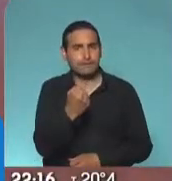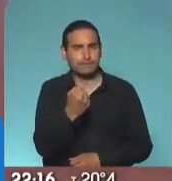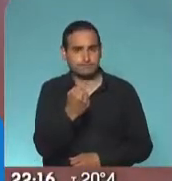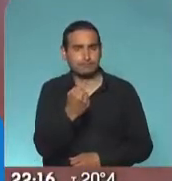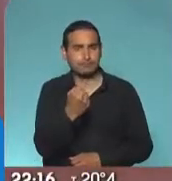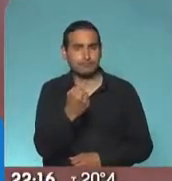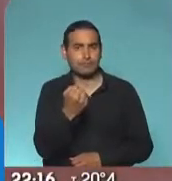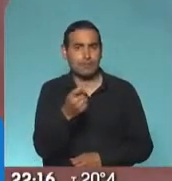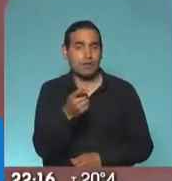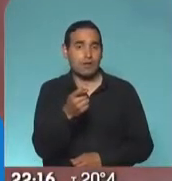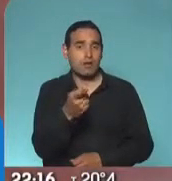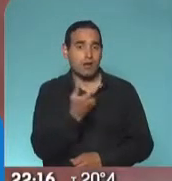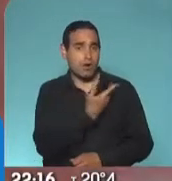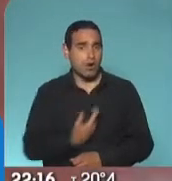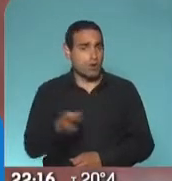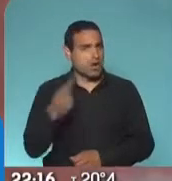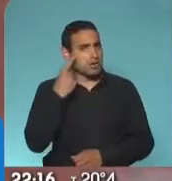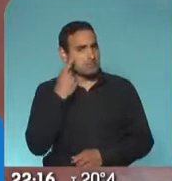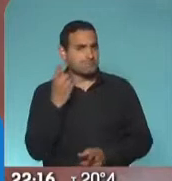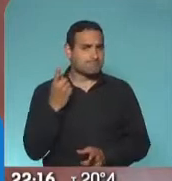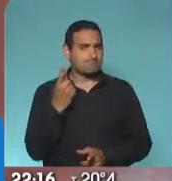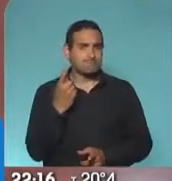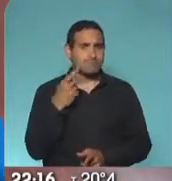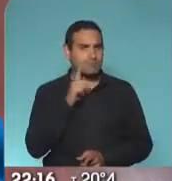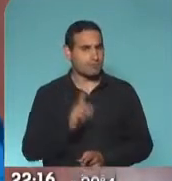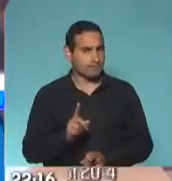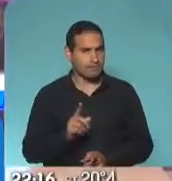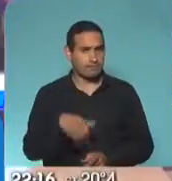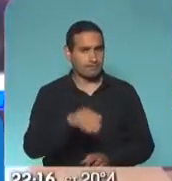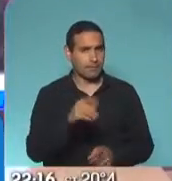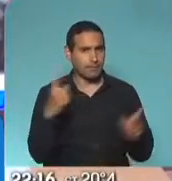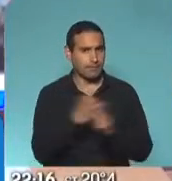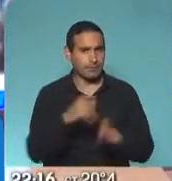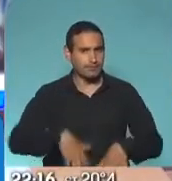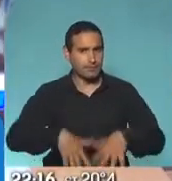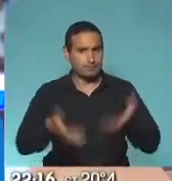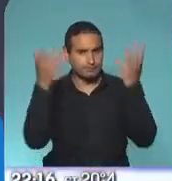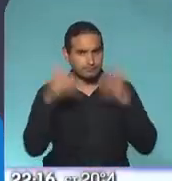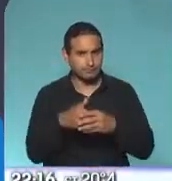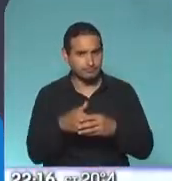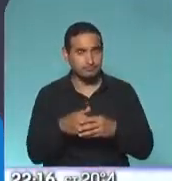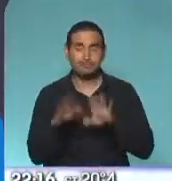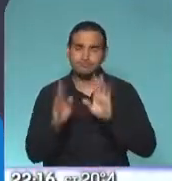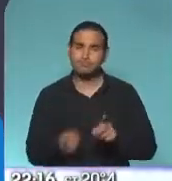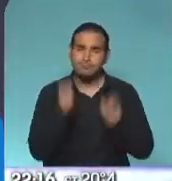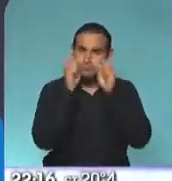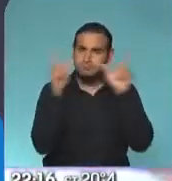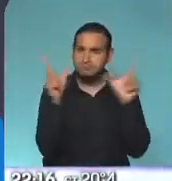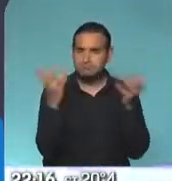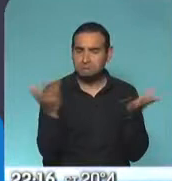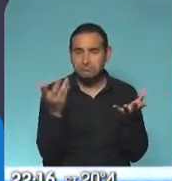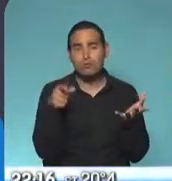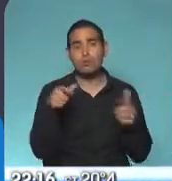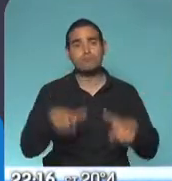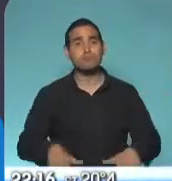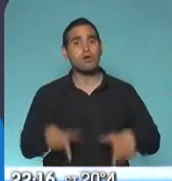lo que las propias autoridades habían supuesto que podrían tener. Bueno, es que también causa sorpresa que a Lenín